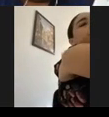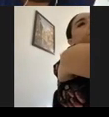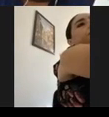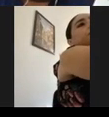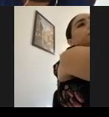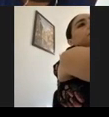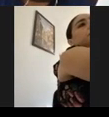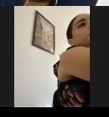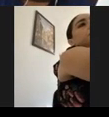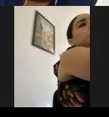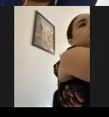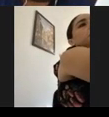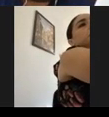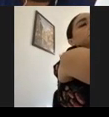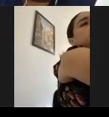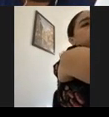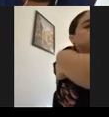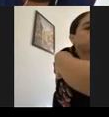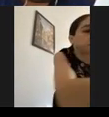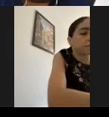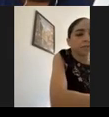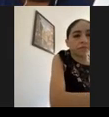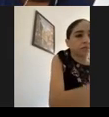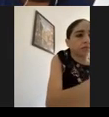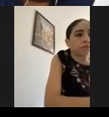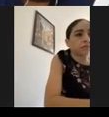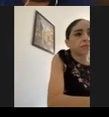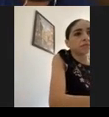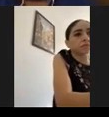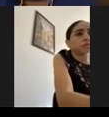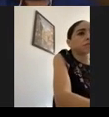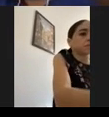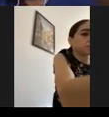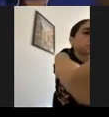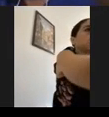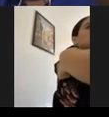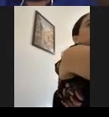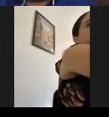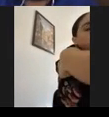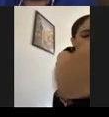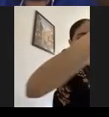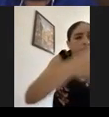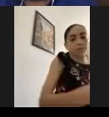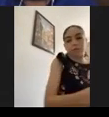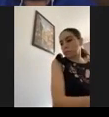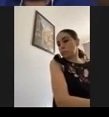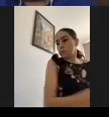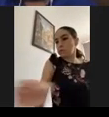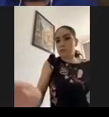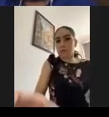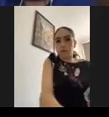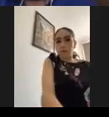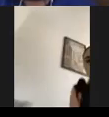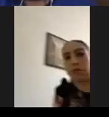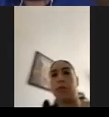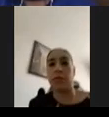deben de tener toda la tranquilidad, porque incluso, yo sé que no se va a cuestionar, pero si se llega a